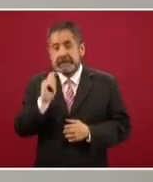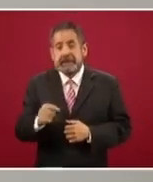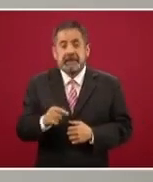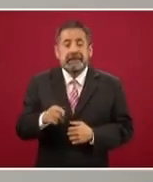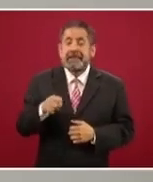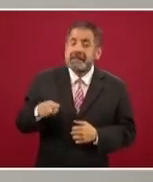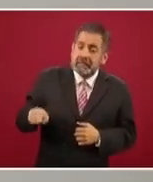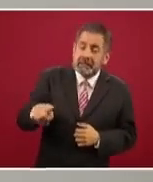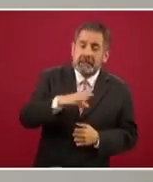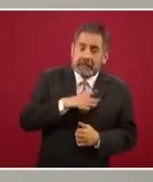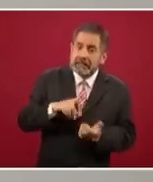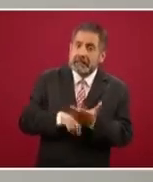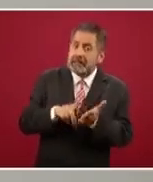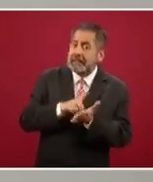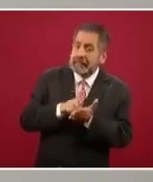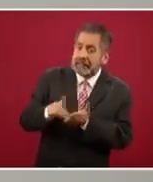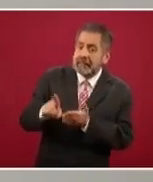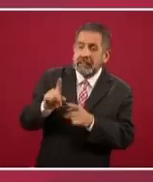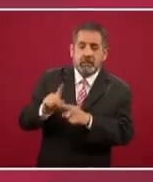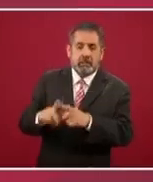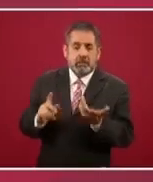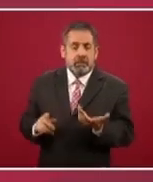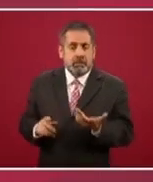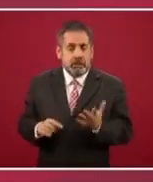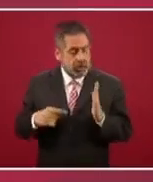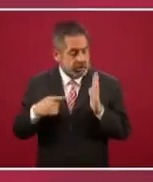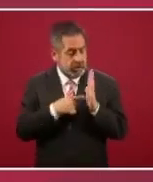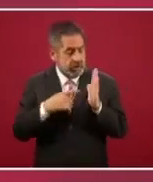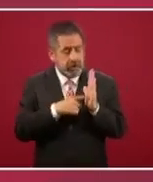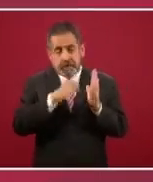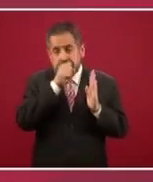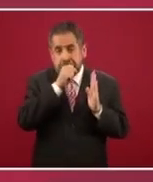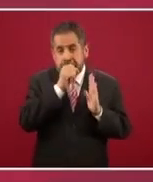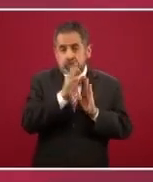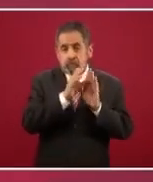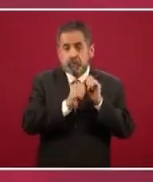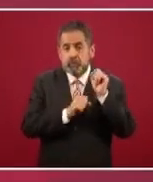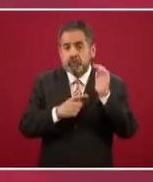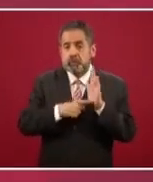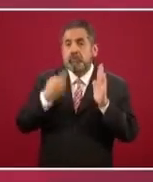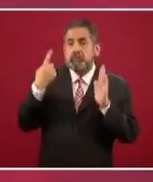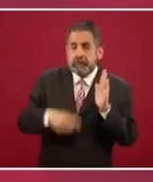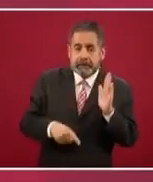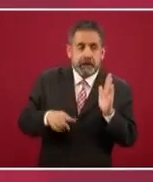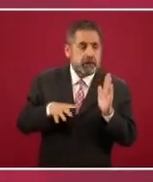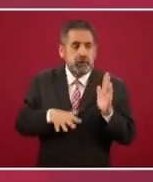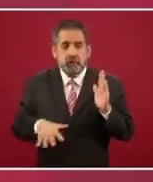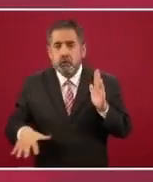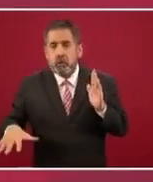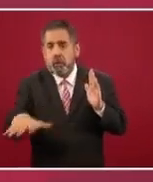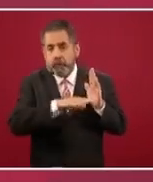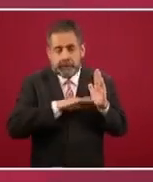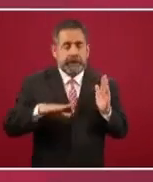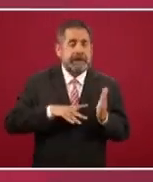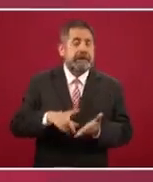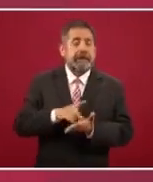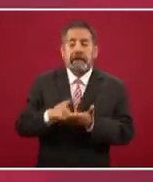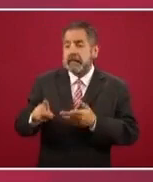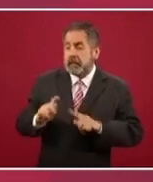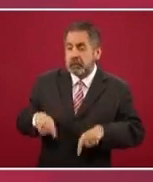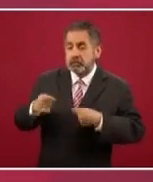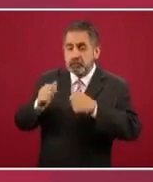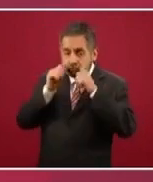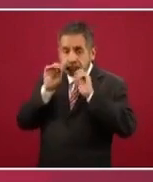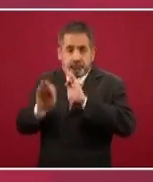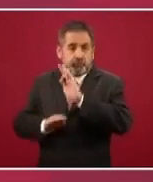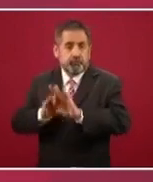Nosotros no vamos a hacer nada diferente a lo que marca nuestra Constitución. Los mexicanos tenemos derecho a la salud y este